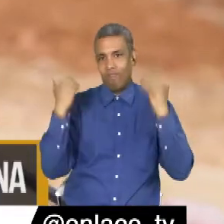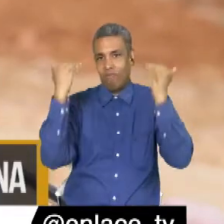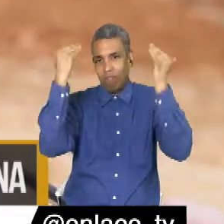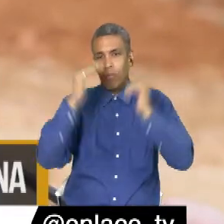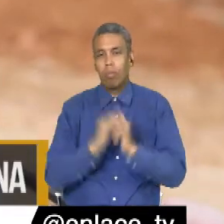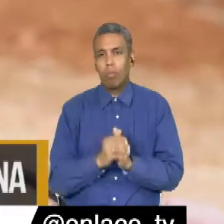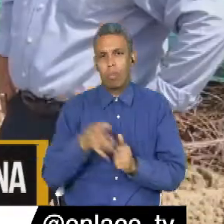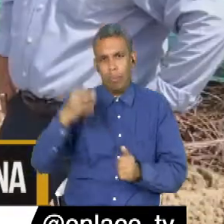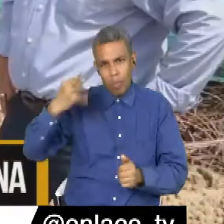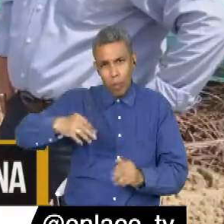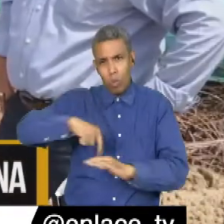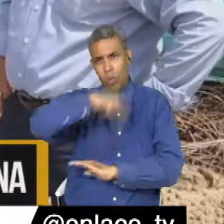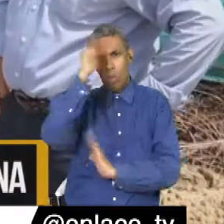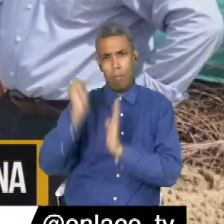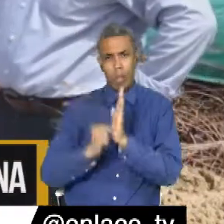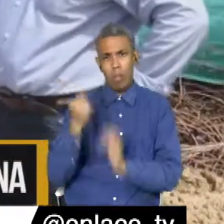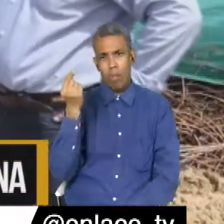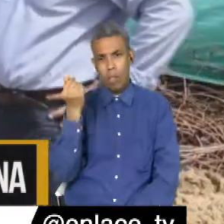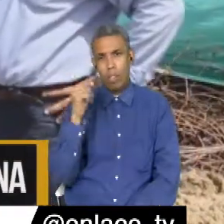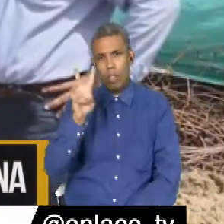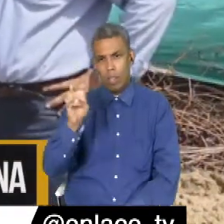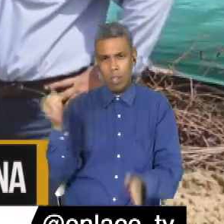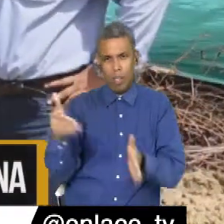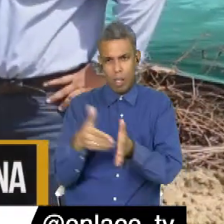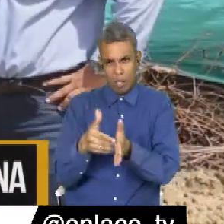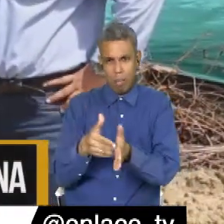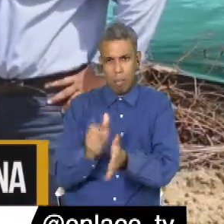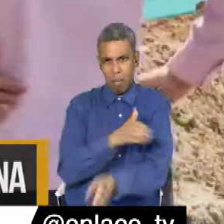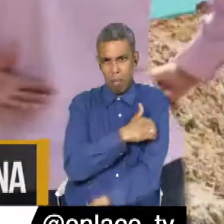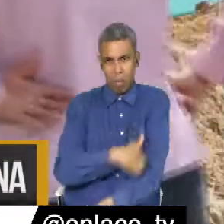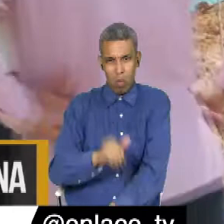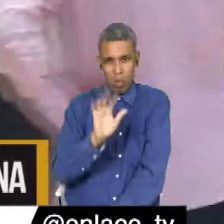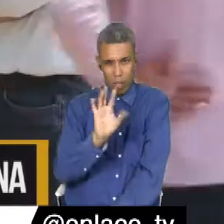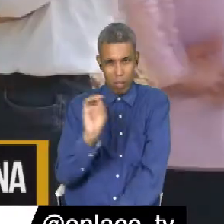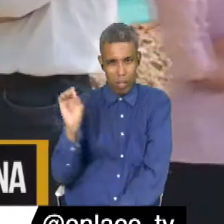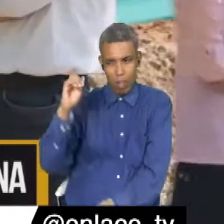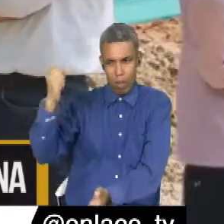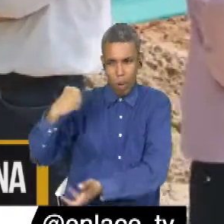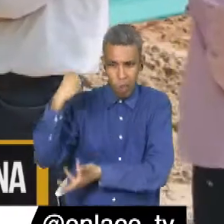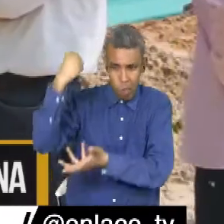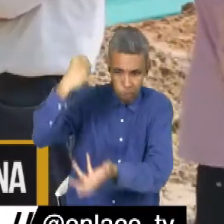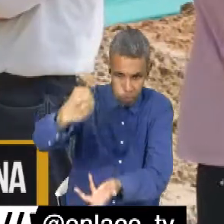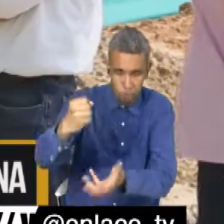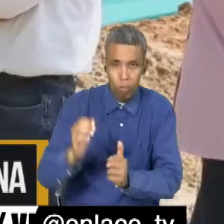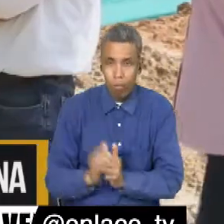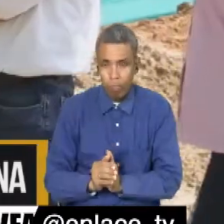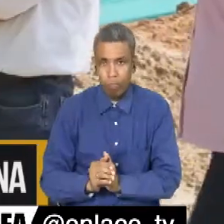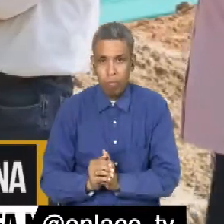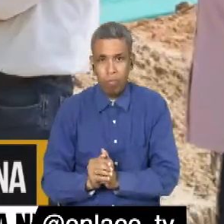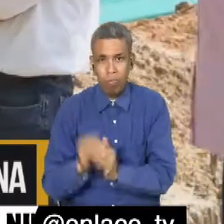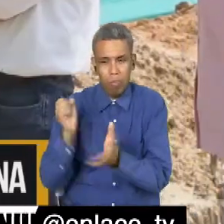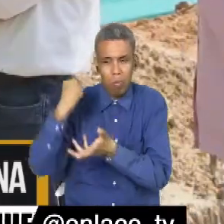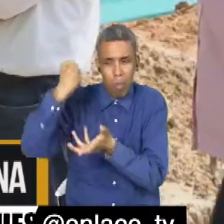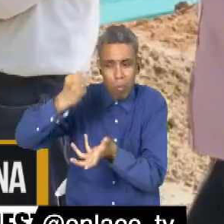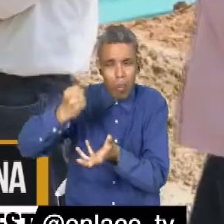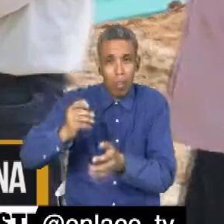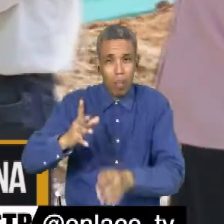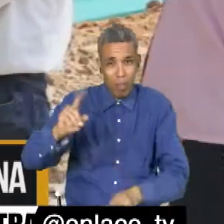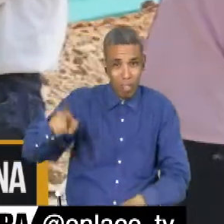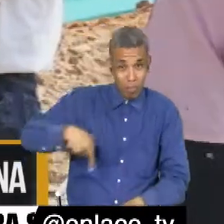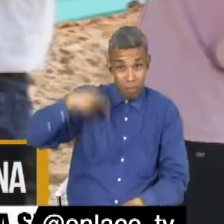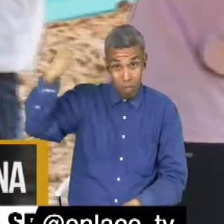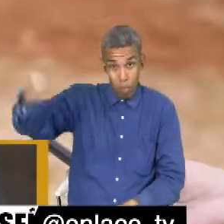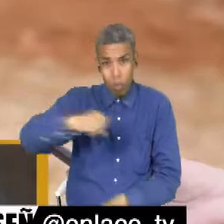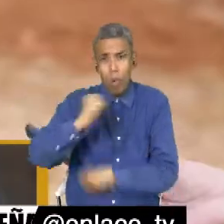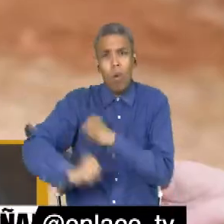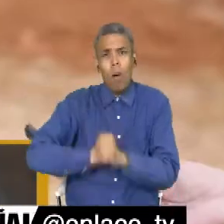7.500 millones de pesos, y la idea de la administración es que colocar en funcionamiento para el próximo año, para